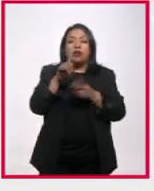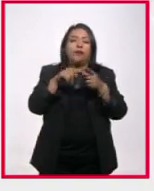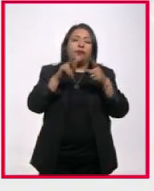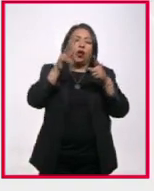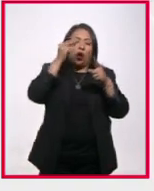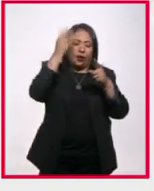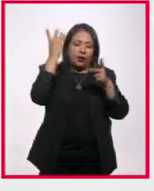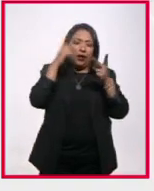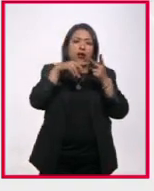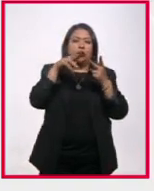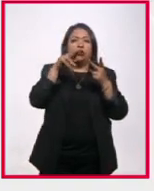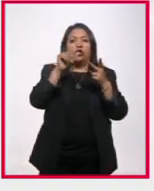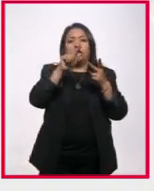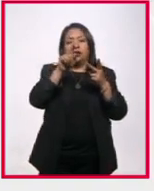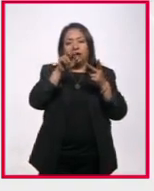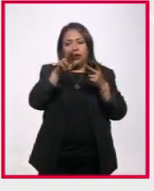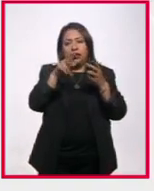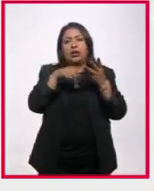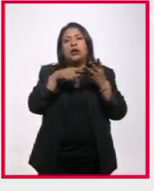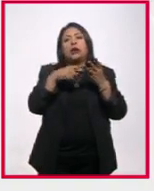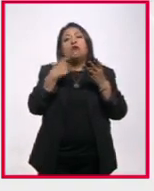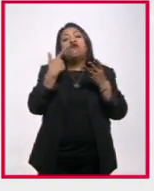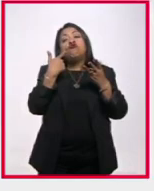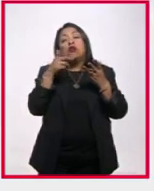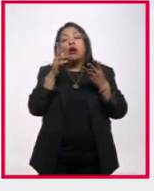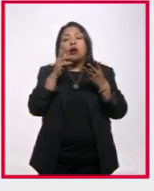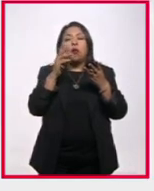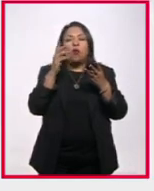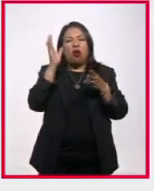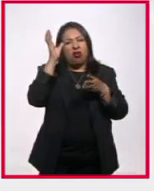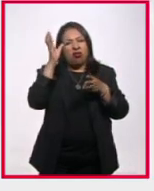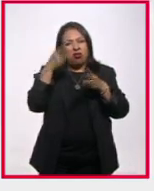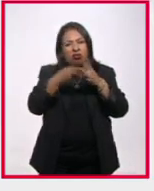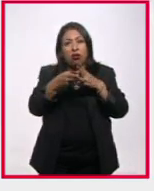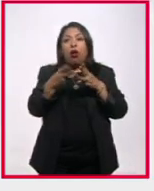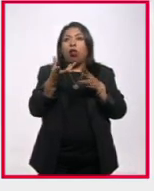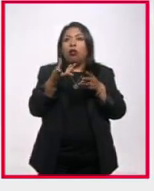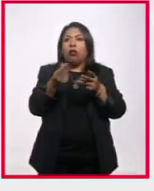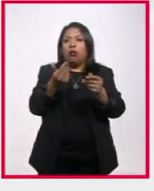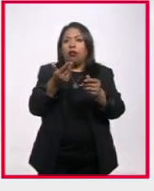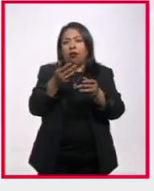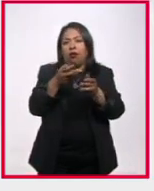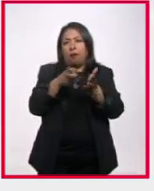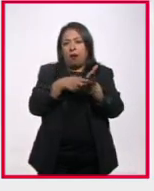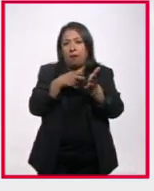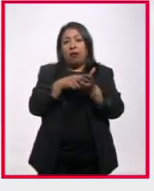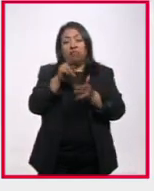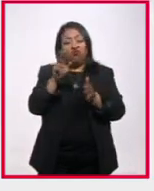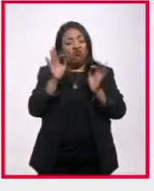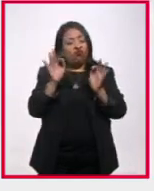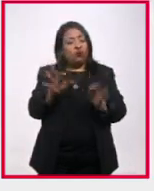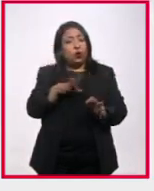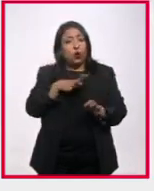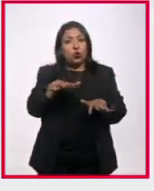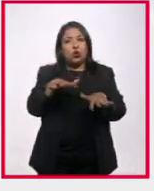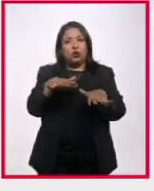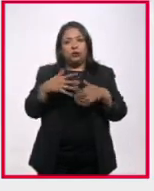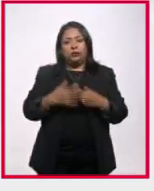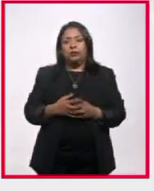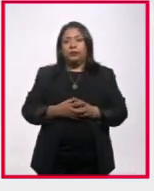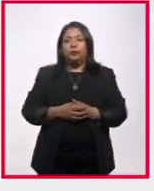Olvidados, Nazarín, Ensayo de un Crimen, El, restauradas, y que van a tener una calidad impresionante.